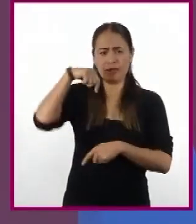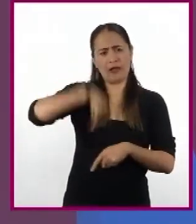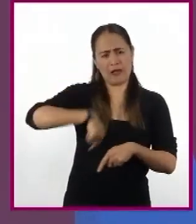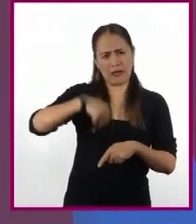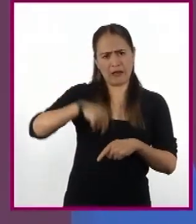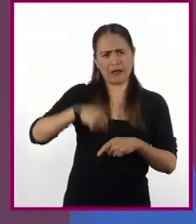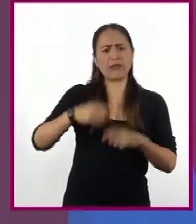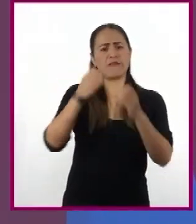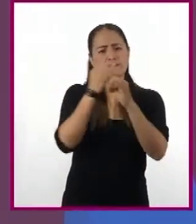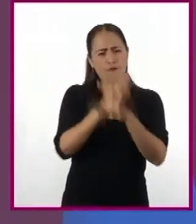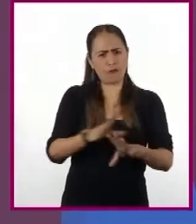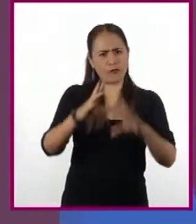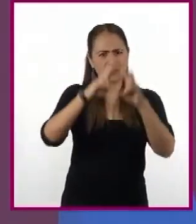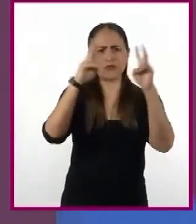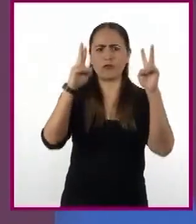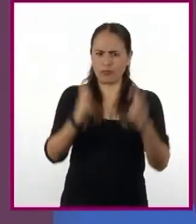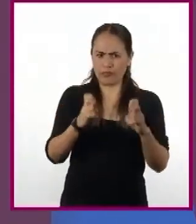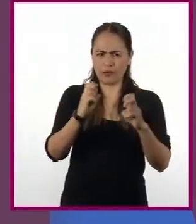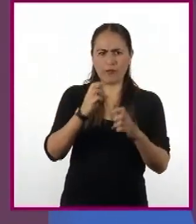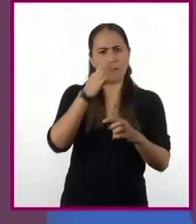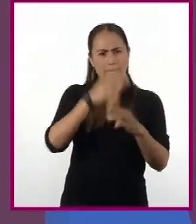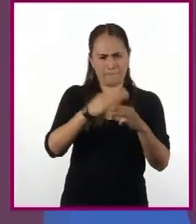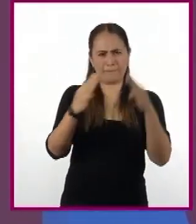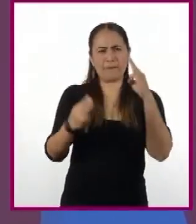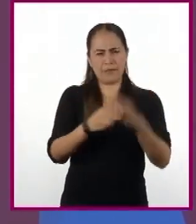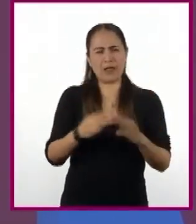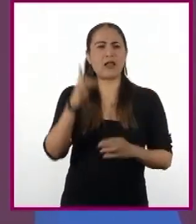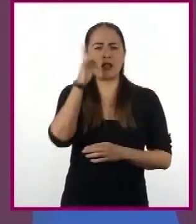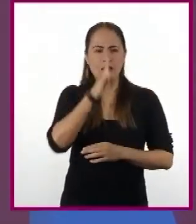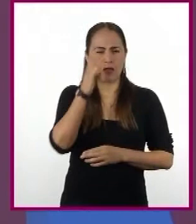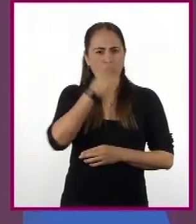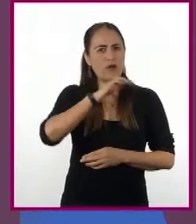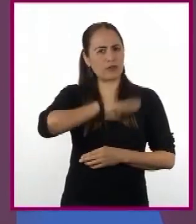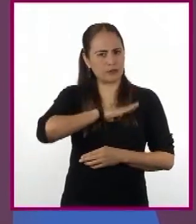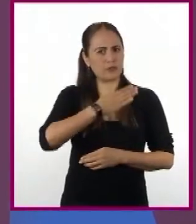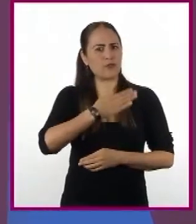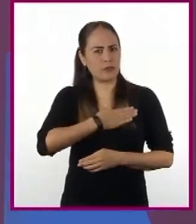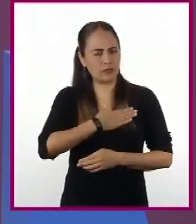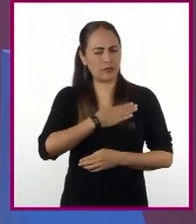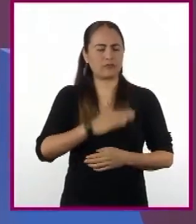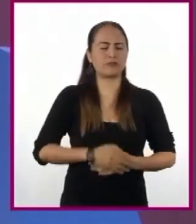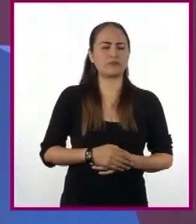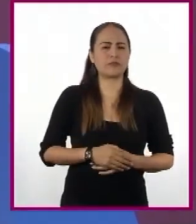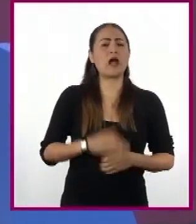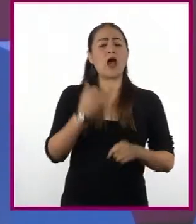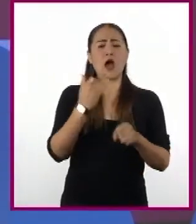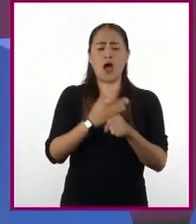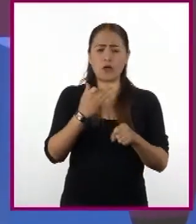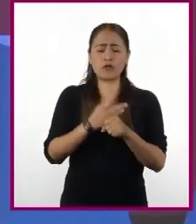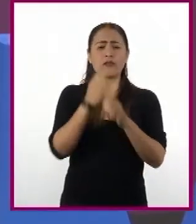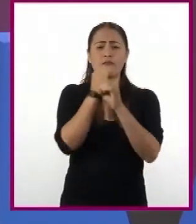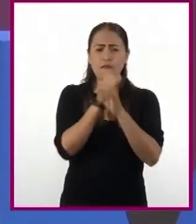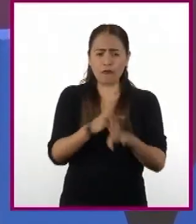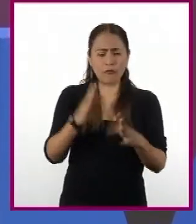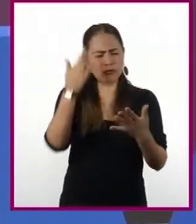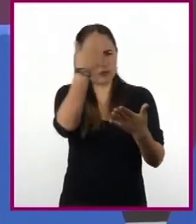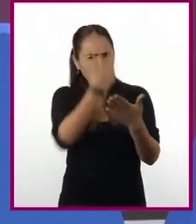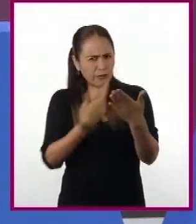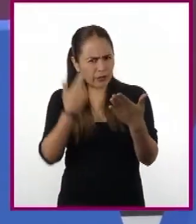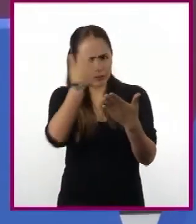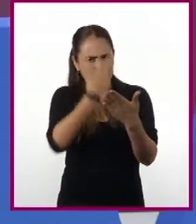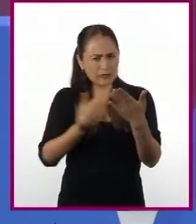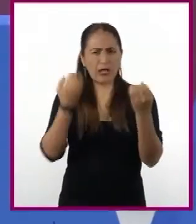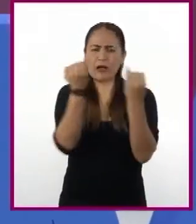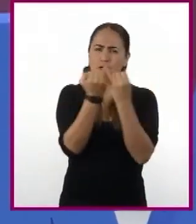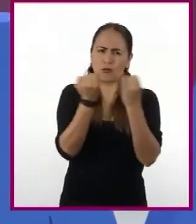contenidos relacionados con la asignatura Lengua Materna. Tendremos la oportunidad de revisar información y llevar a cabo